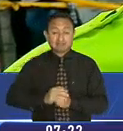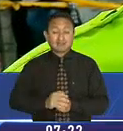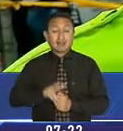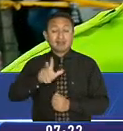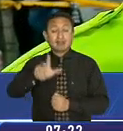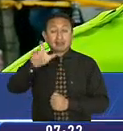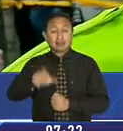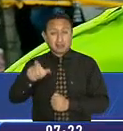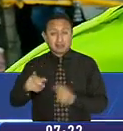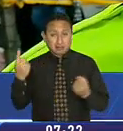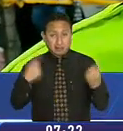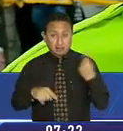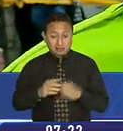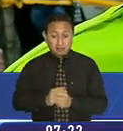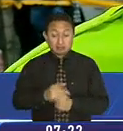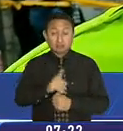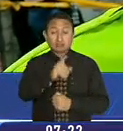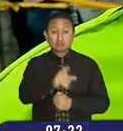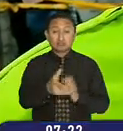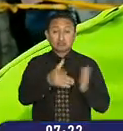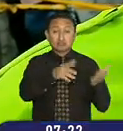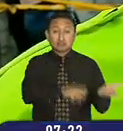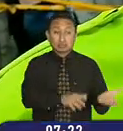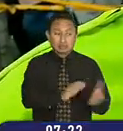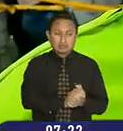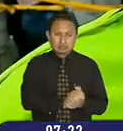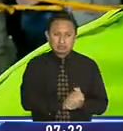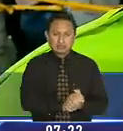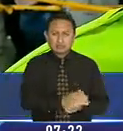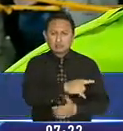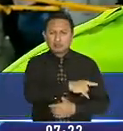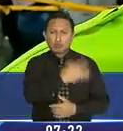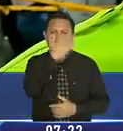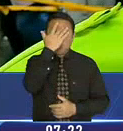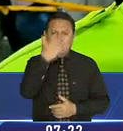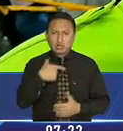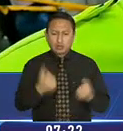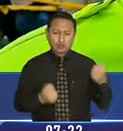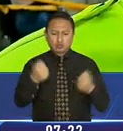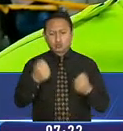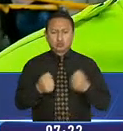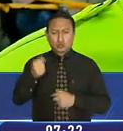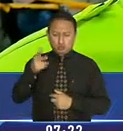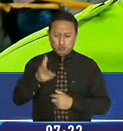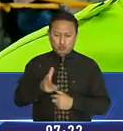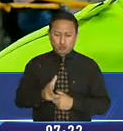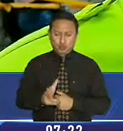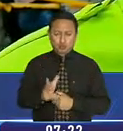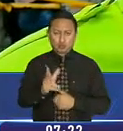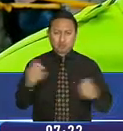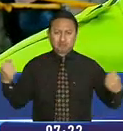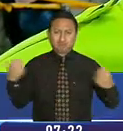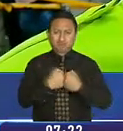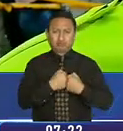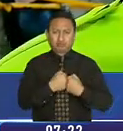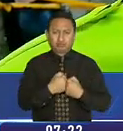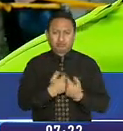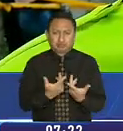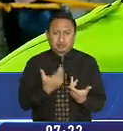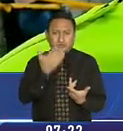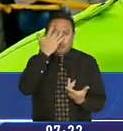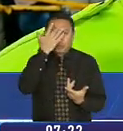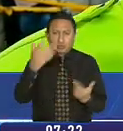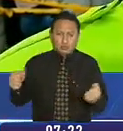y una persona fallecida. Desconocemos el motivo por el cual el vehículo que circulaba sentido Vilcabamba Loja perdió lo que